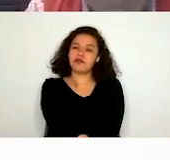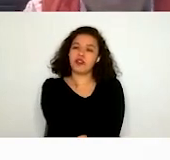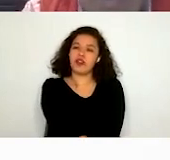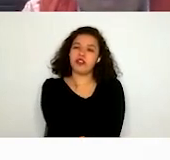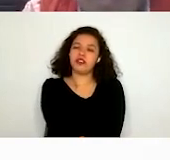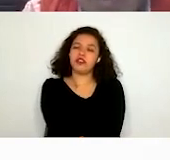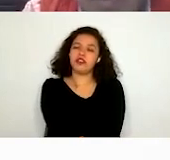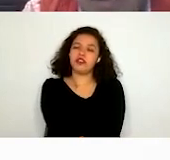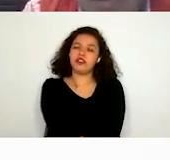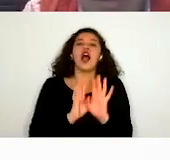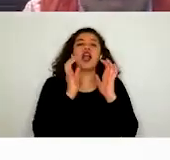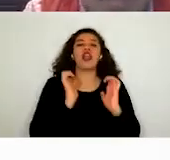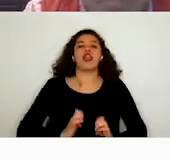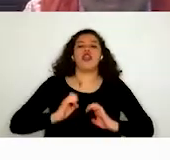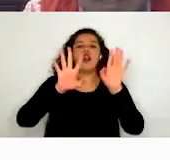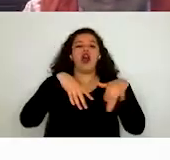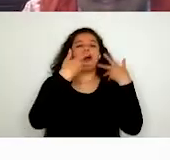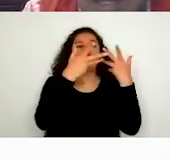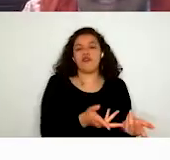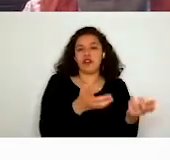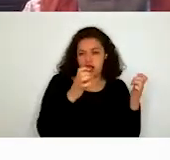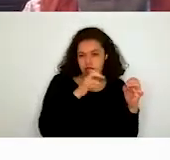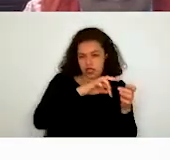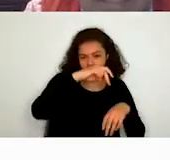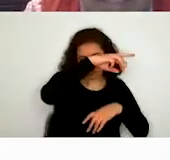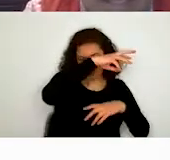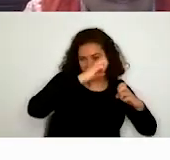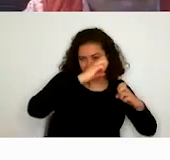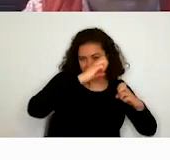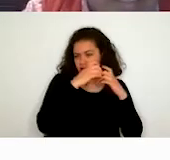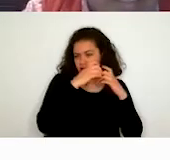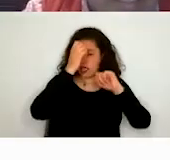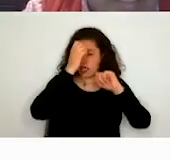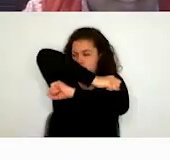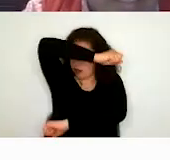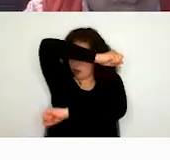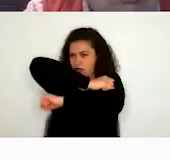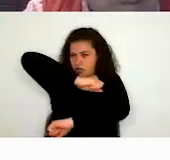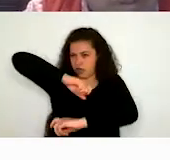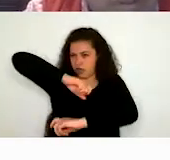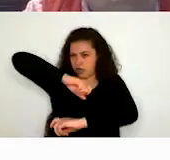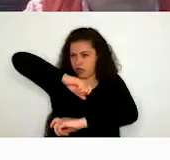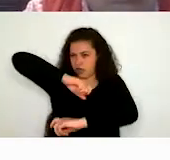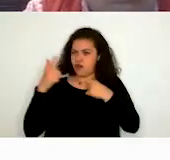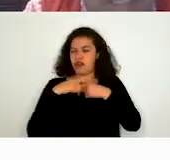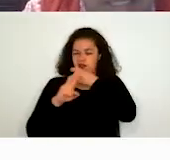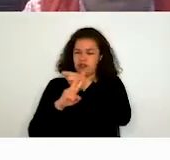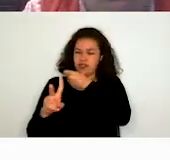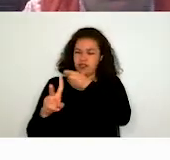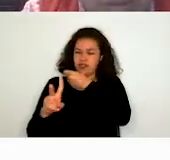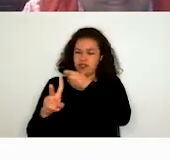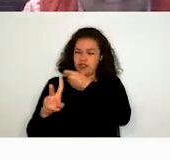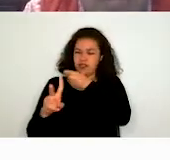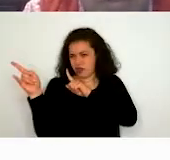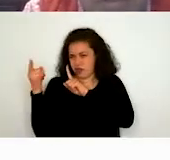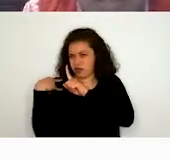exteriores del establecimiento o inmueble, las ventanas, fachadas de vidrio o cualquier otro tipo de aberturas no